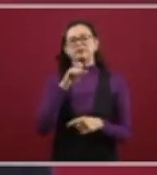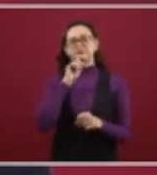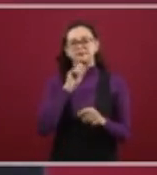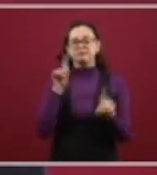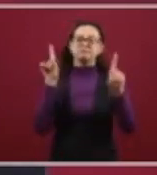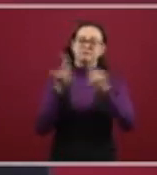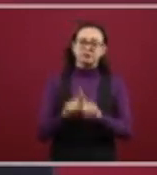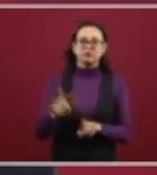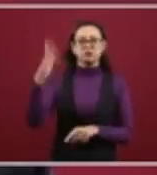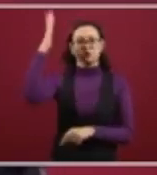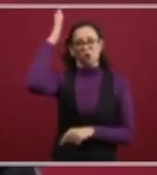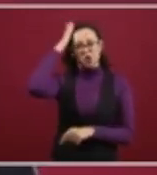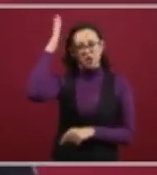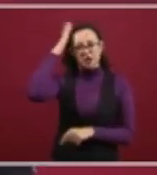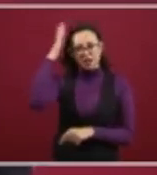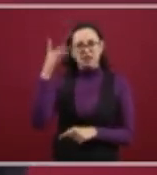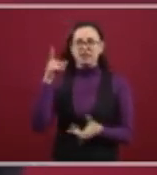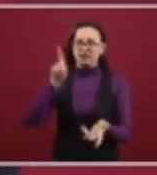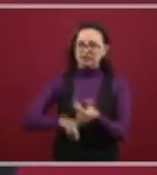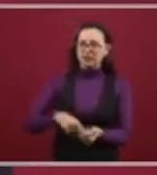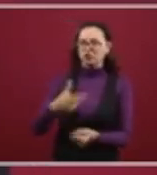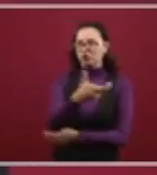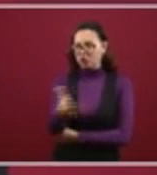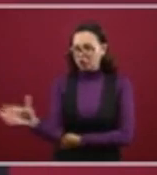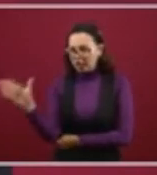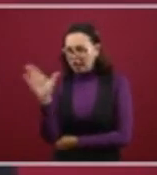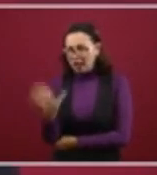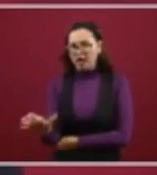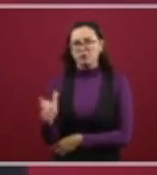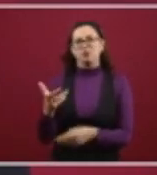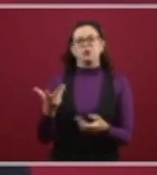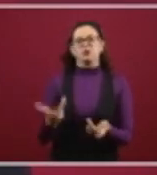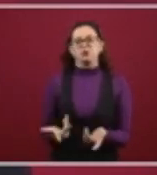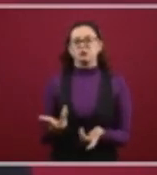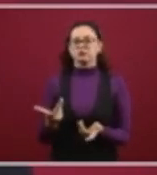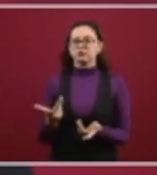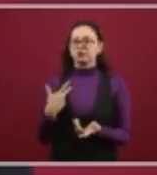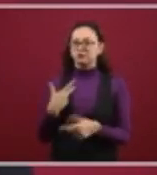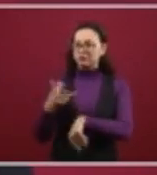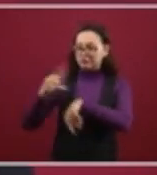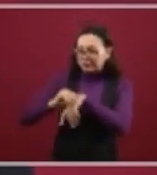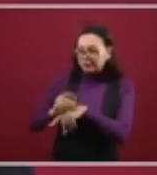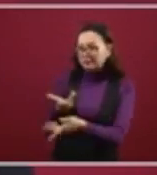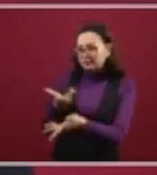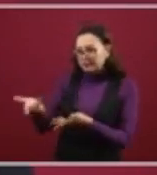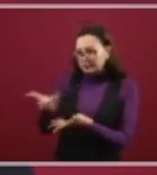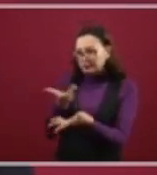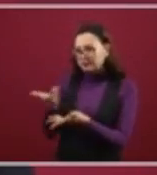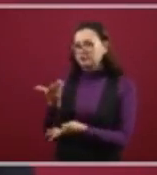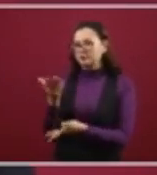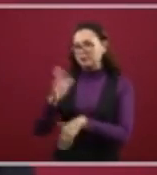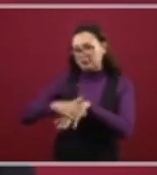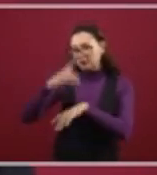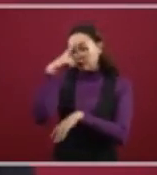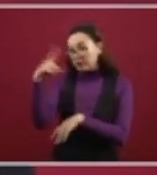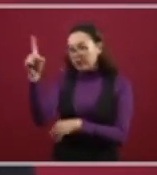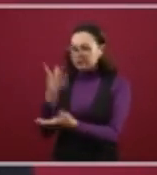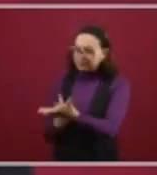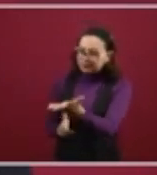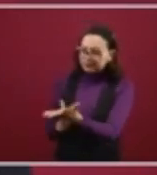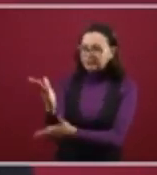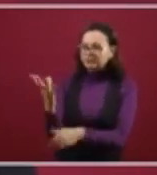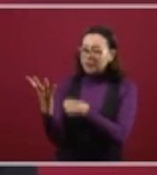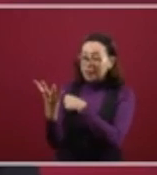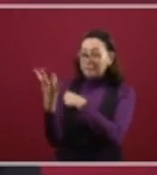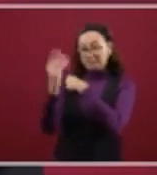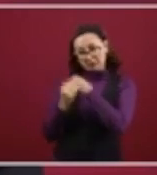los líderes de los productores, de los campesinos, para que nos permitan el facilitar el acceso.